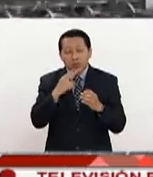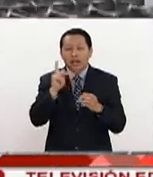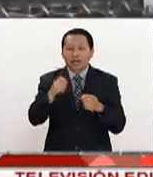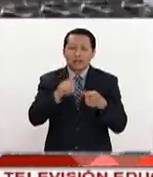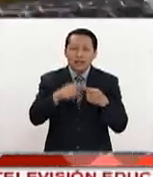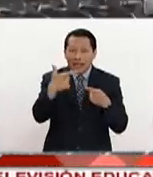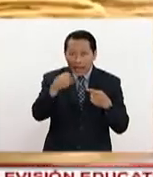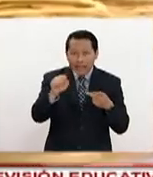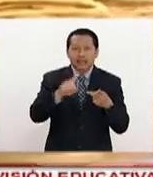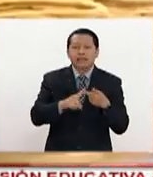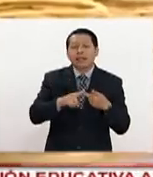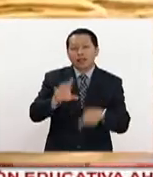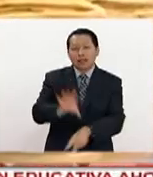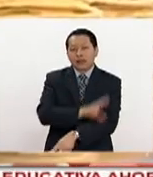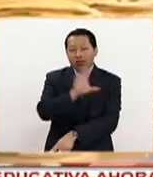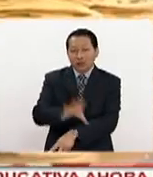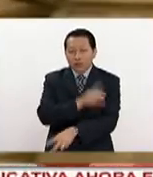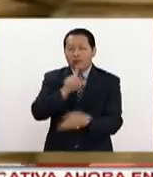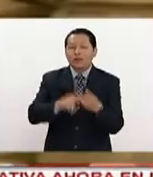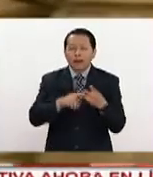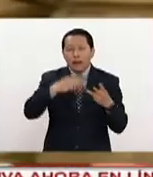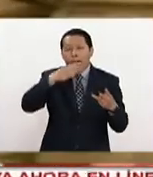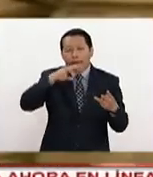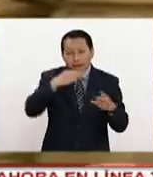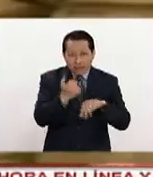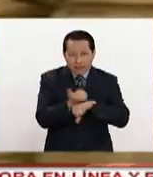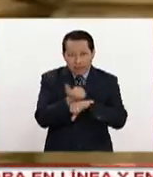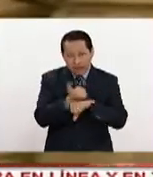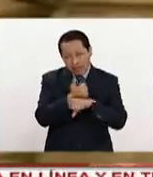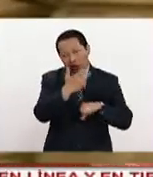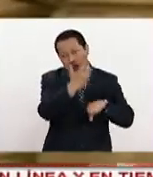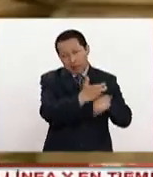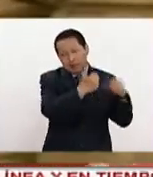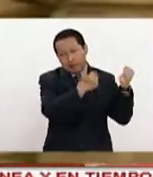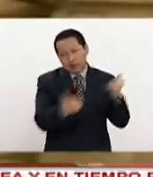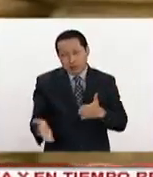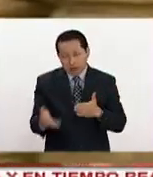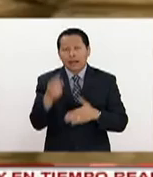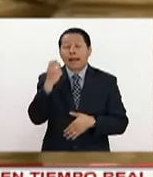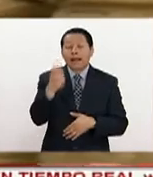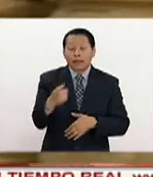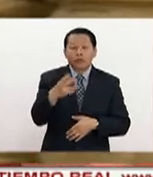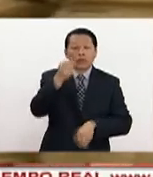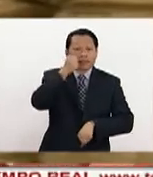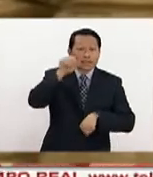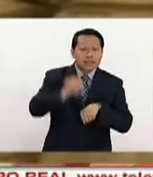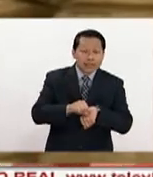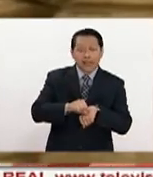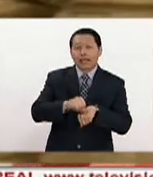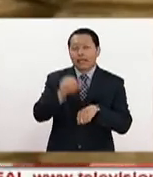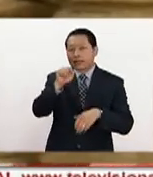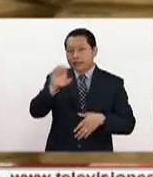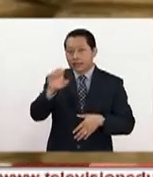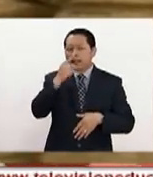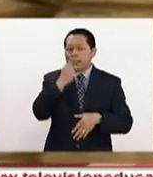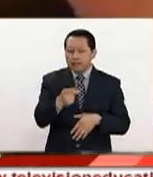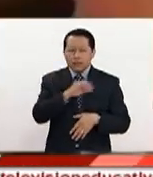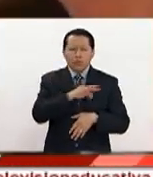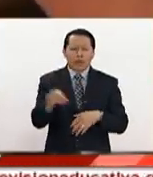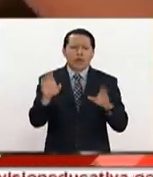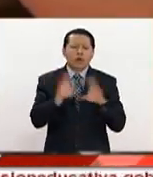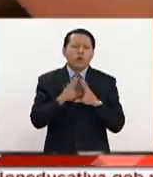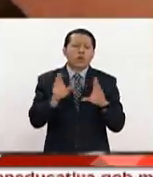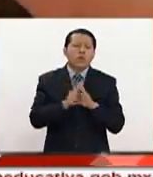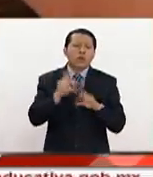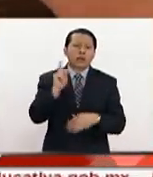gas, la luz y el maíz amarillo, que es importado de Estados Unidos. Ante esto, la Secretaría de Economía dijo que esto puede llegar a